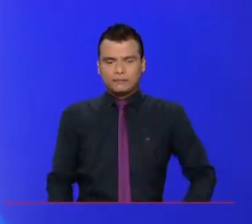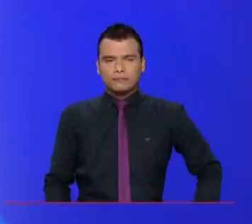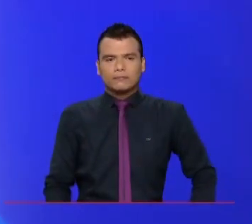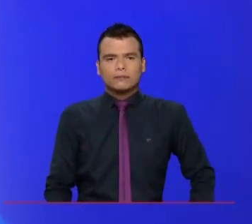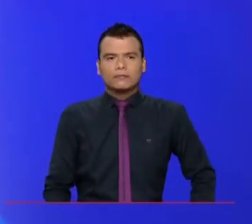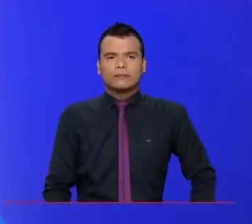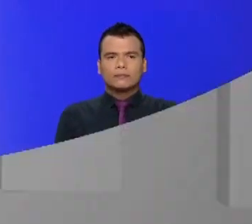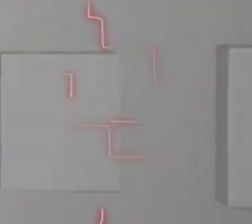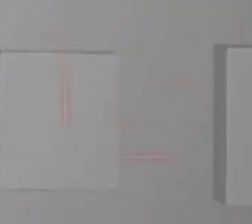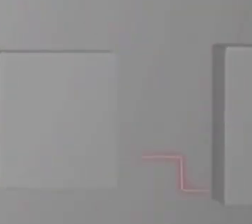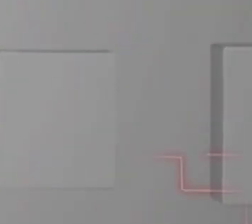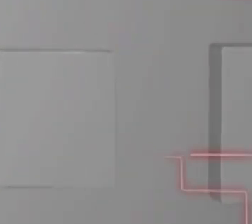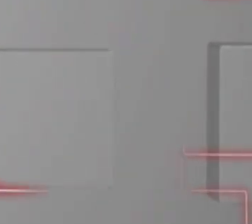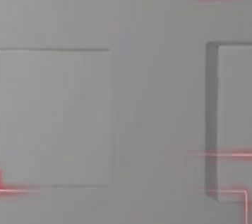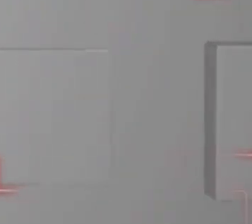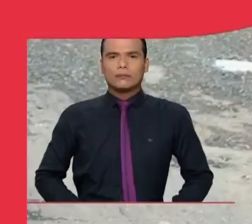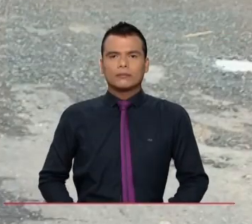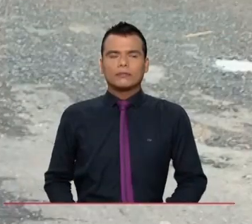presentados. Adelante.